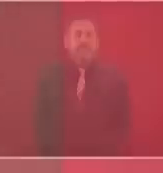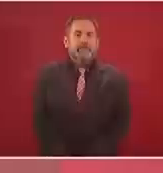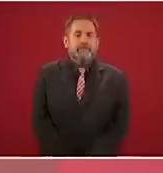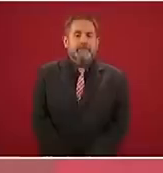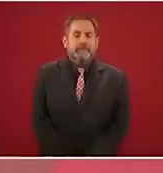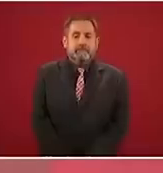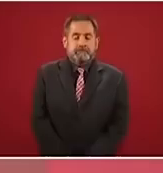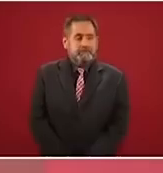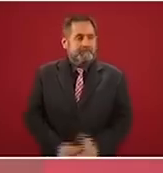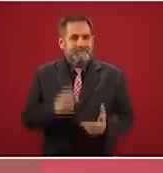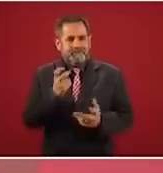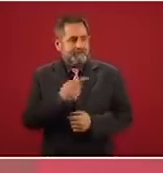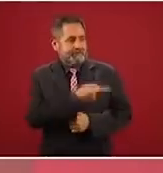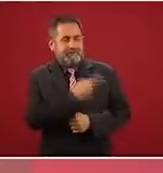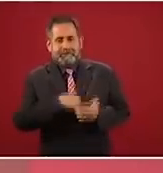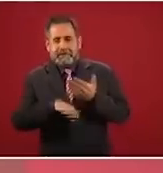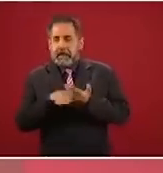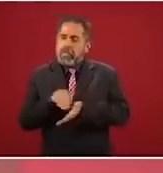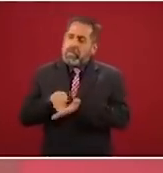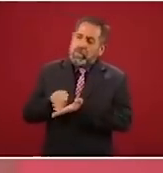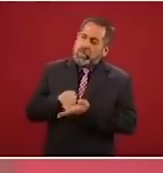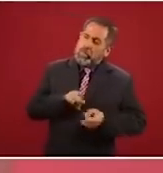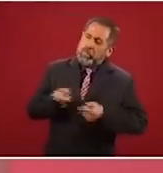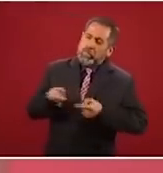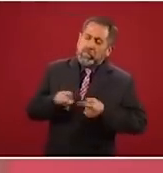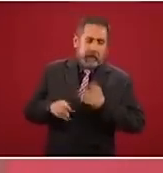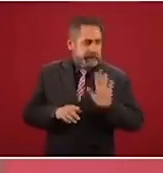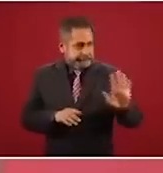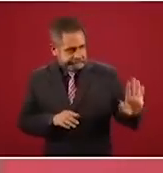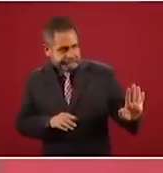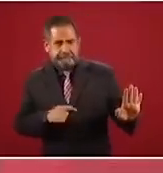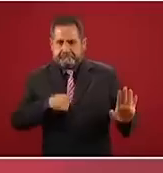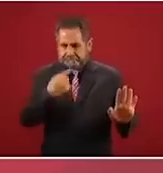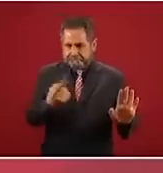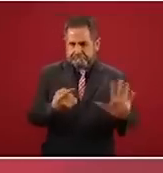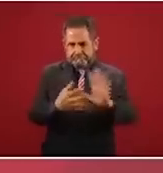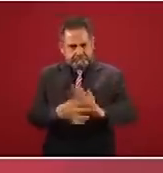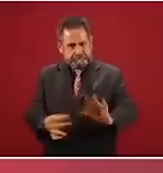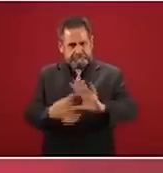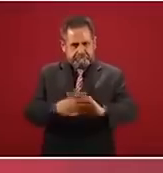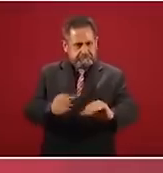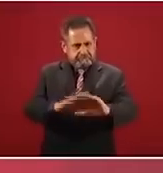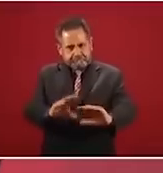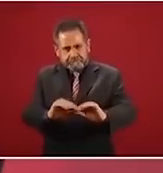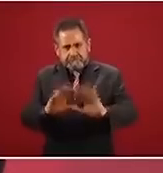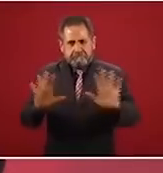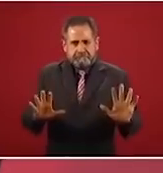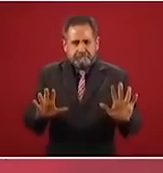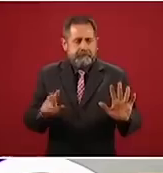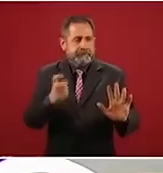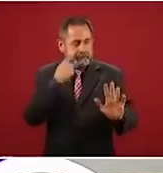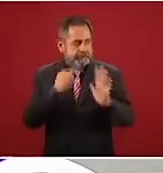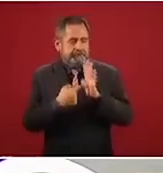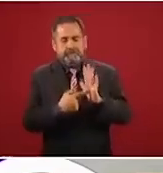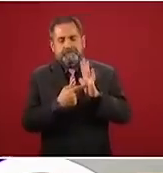esas calumnias, pero en la medida que aclaremos, pues cada vez va a ser más